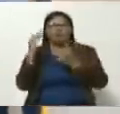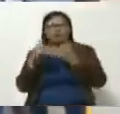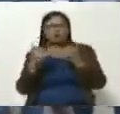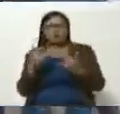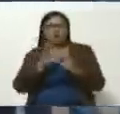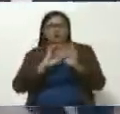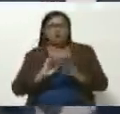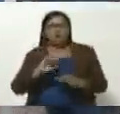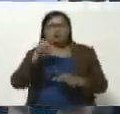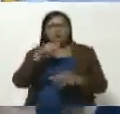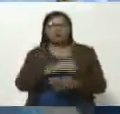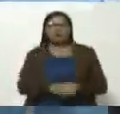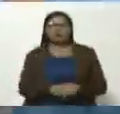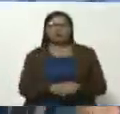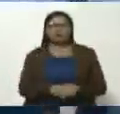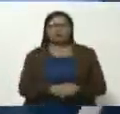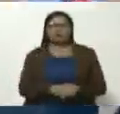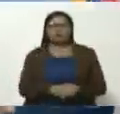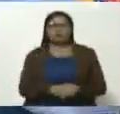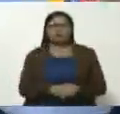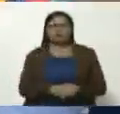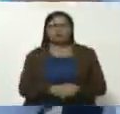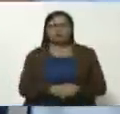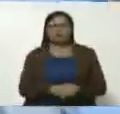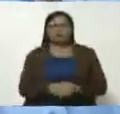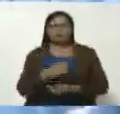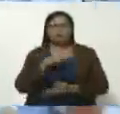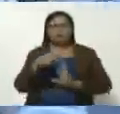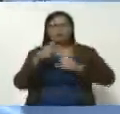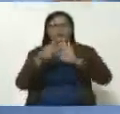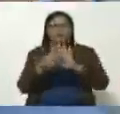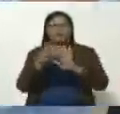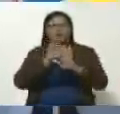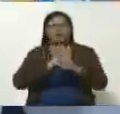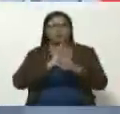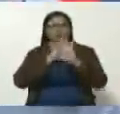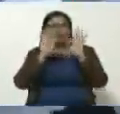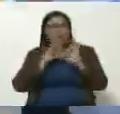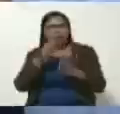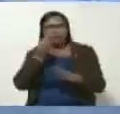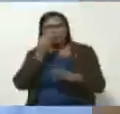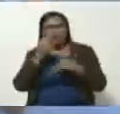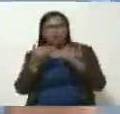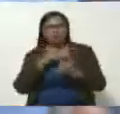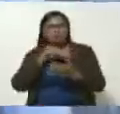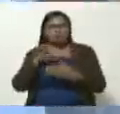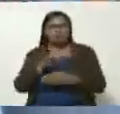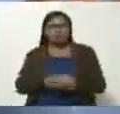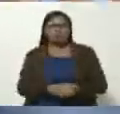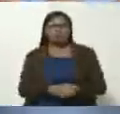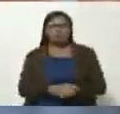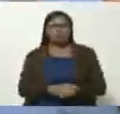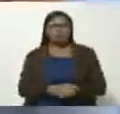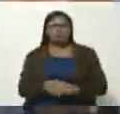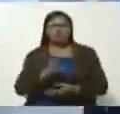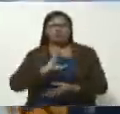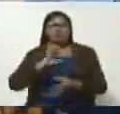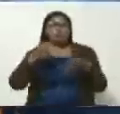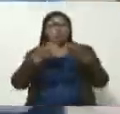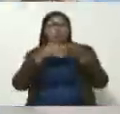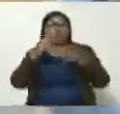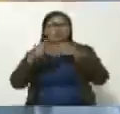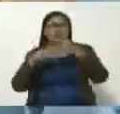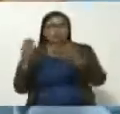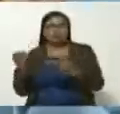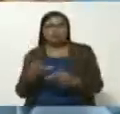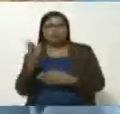de los trabajadores decía: esto representa un plato de comida para nuestros compatriotas. Boris. Bueno, y el equipo de producción se movió muy rápido, nos trajo